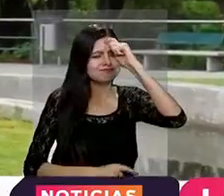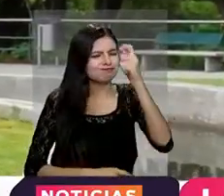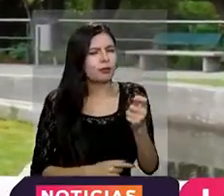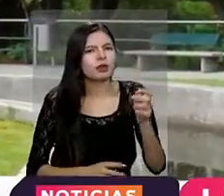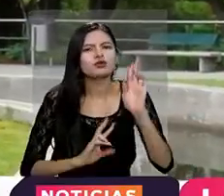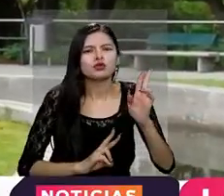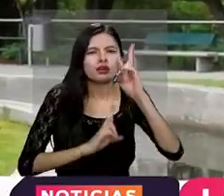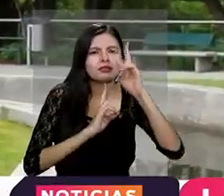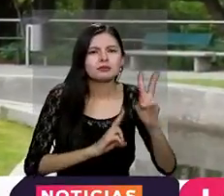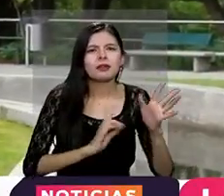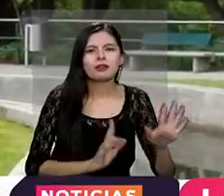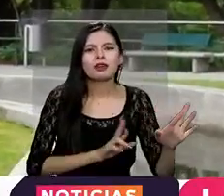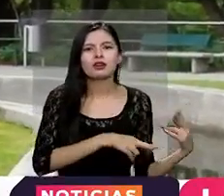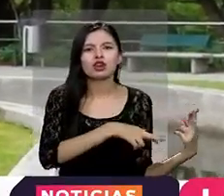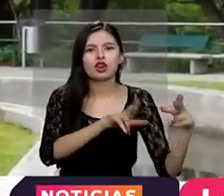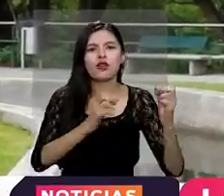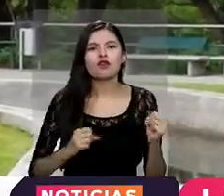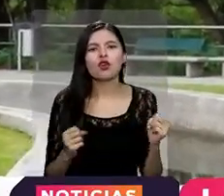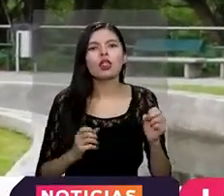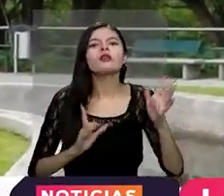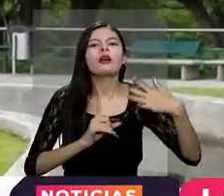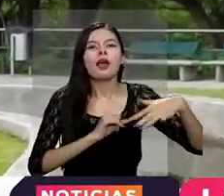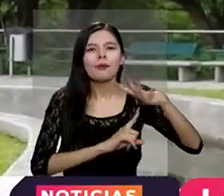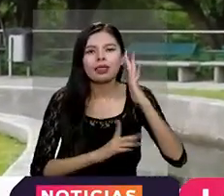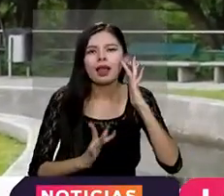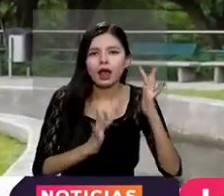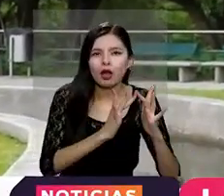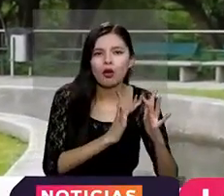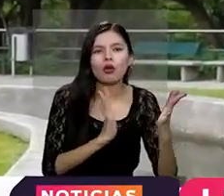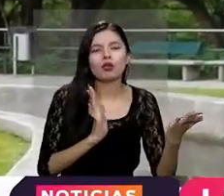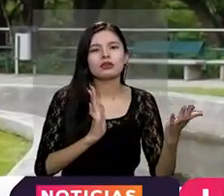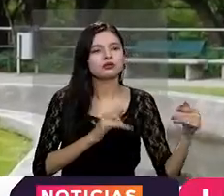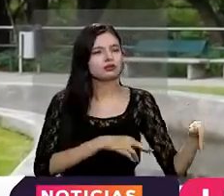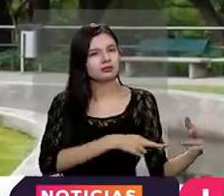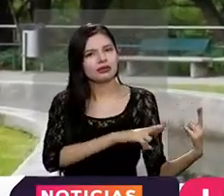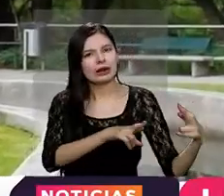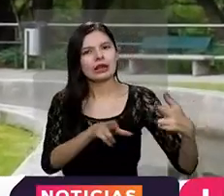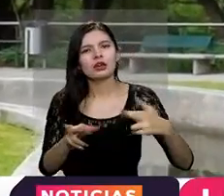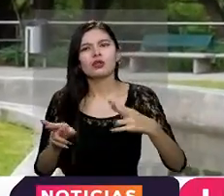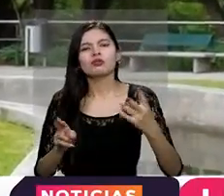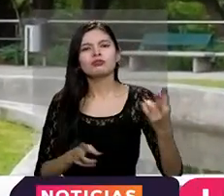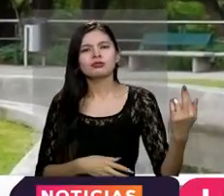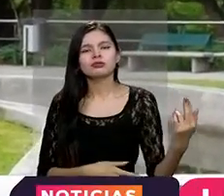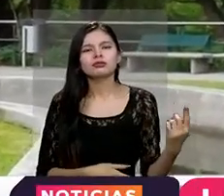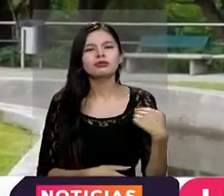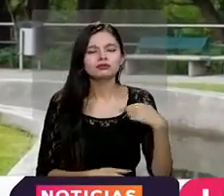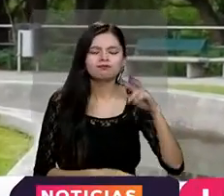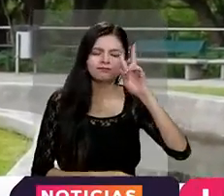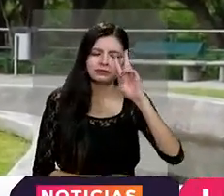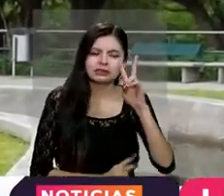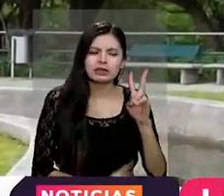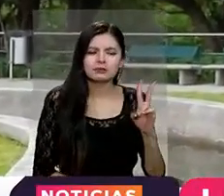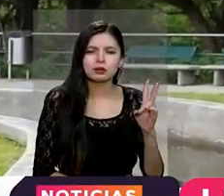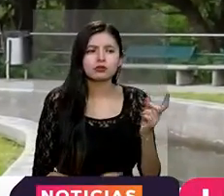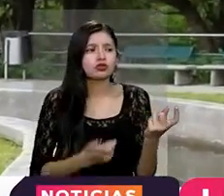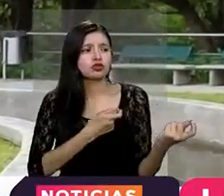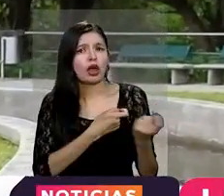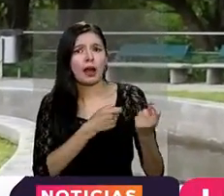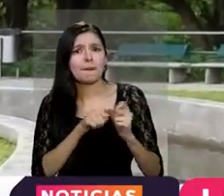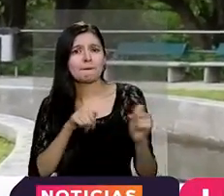desde lo ambiental, hablando de un espejo de agua, un homenaje a un río que está a tan solo unos pocos